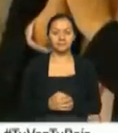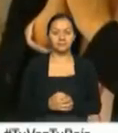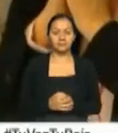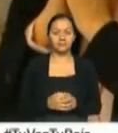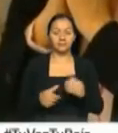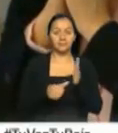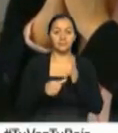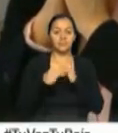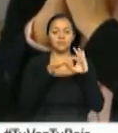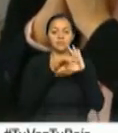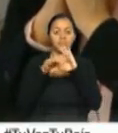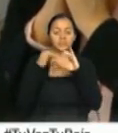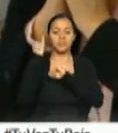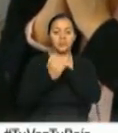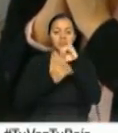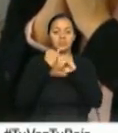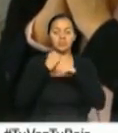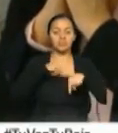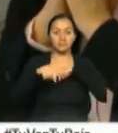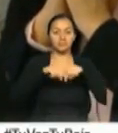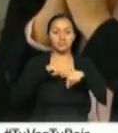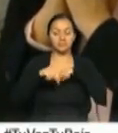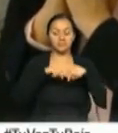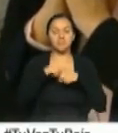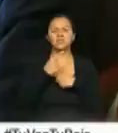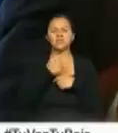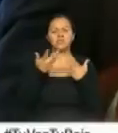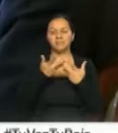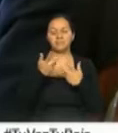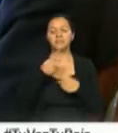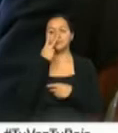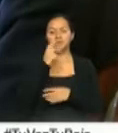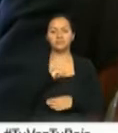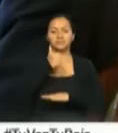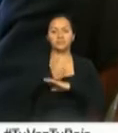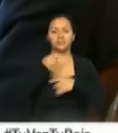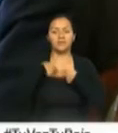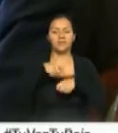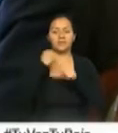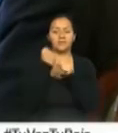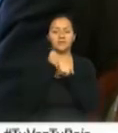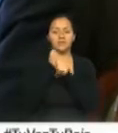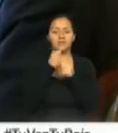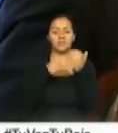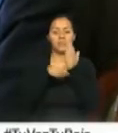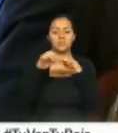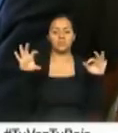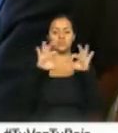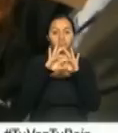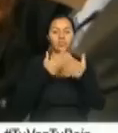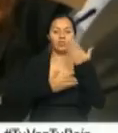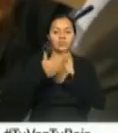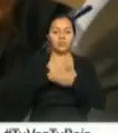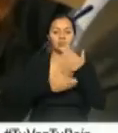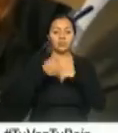La ministra de Relaciones Exteriores y Movilidad Humana, María Fernanda Espinosa, presidió el taller de trabajo interministerial sobre comercio exterior,